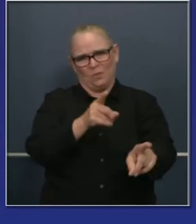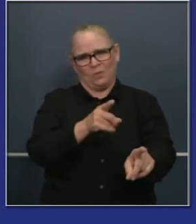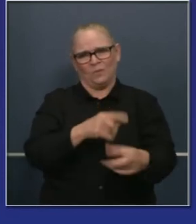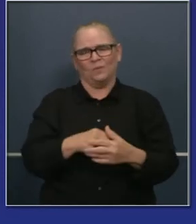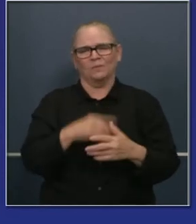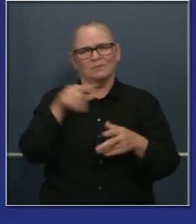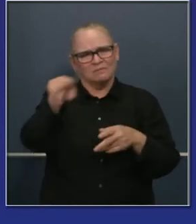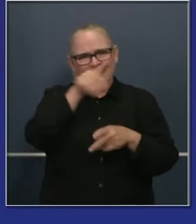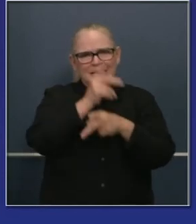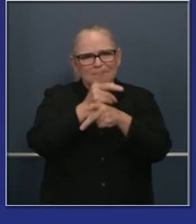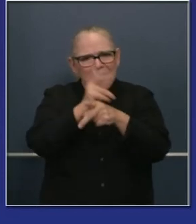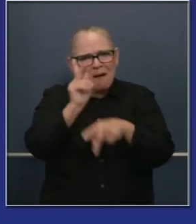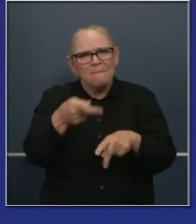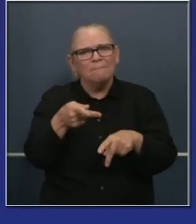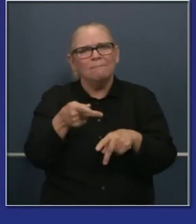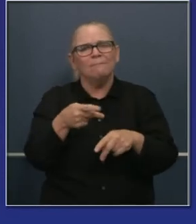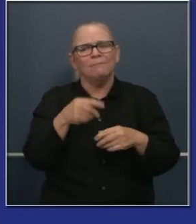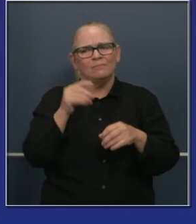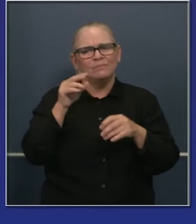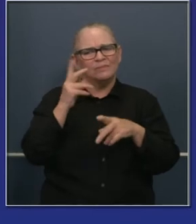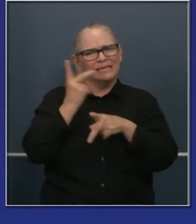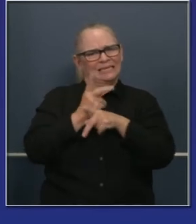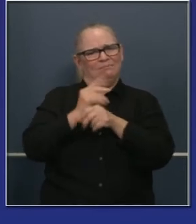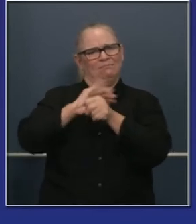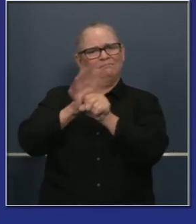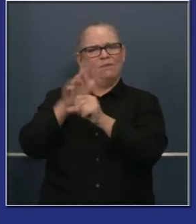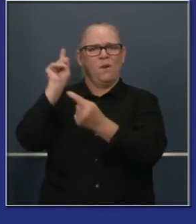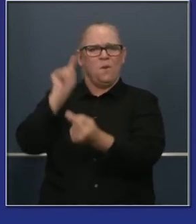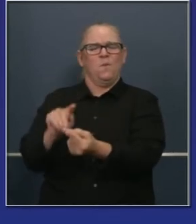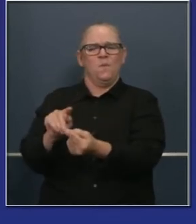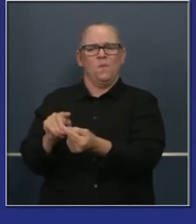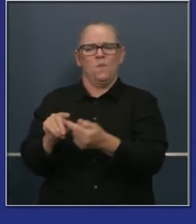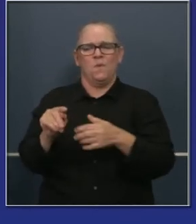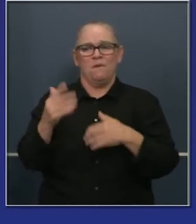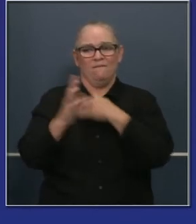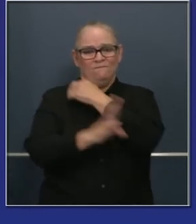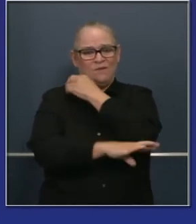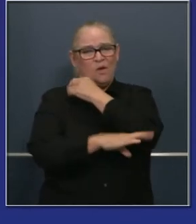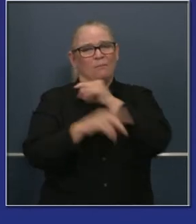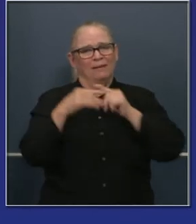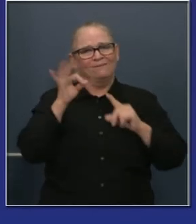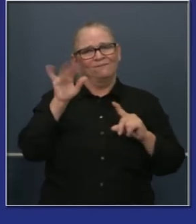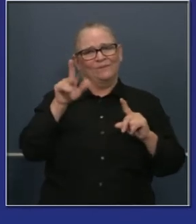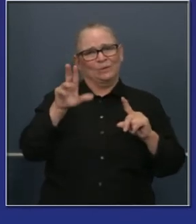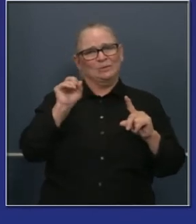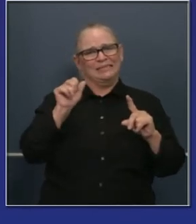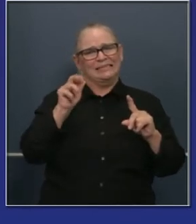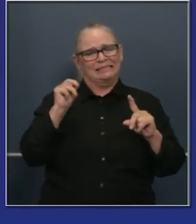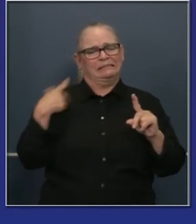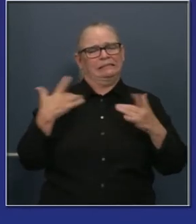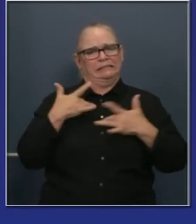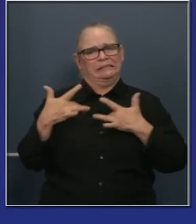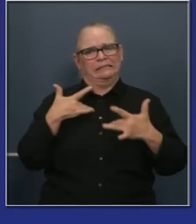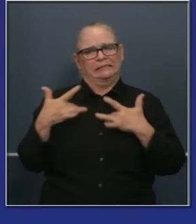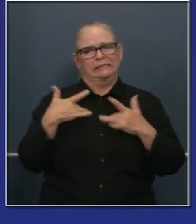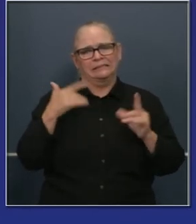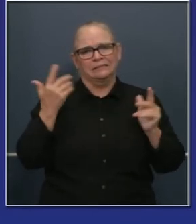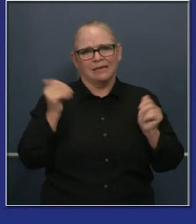como hemos hecho este proceso del otoño al invierno así que le pasó la palabra al gobernador